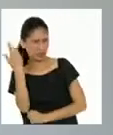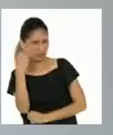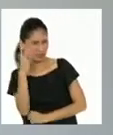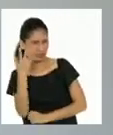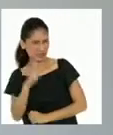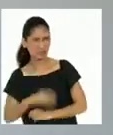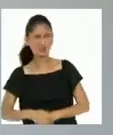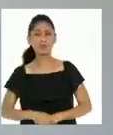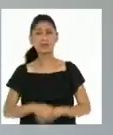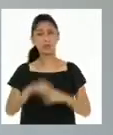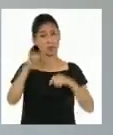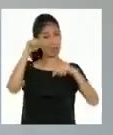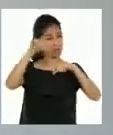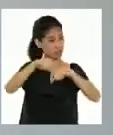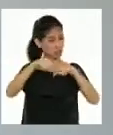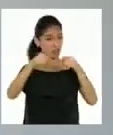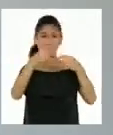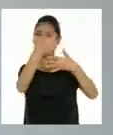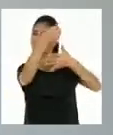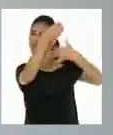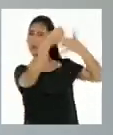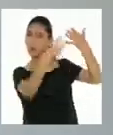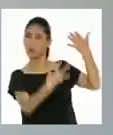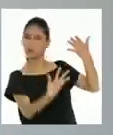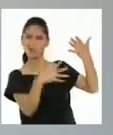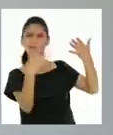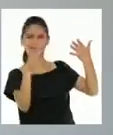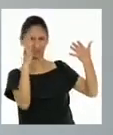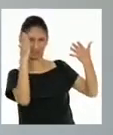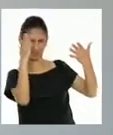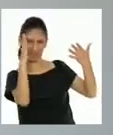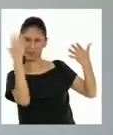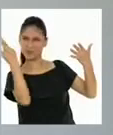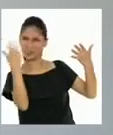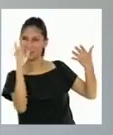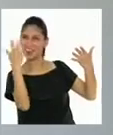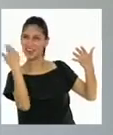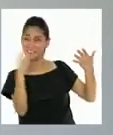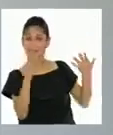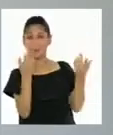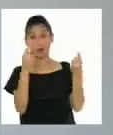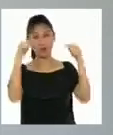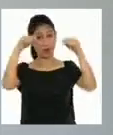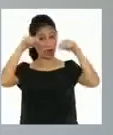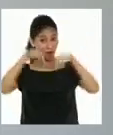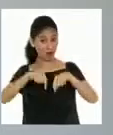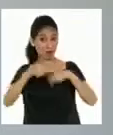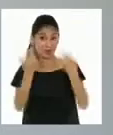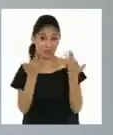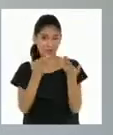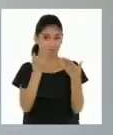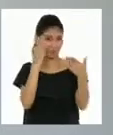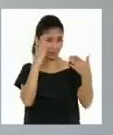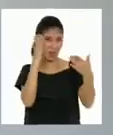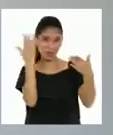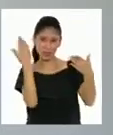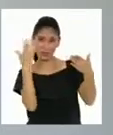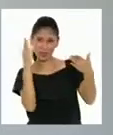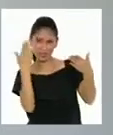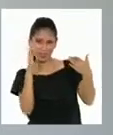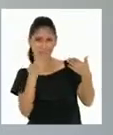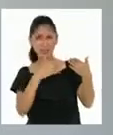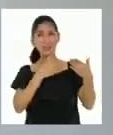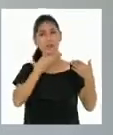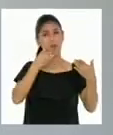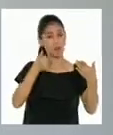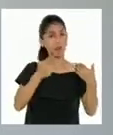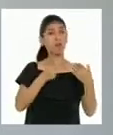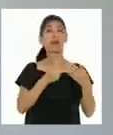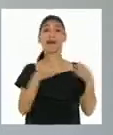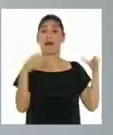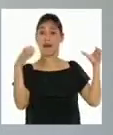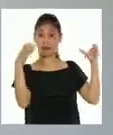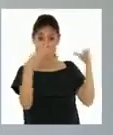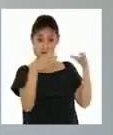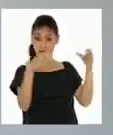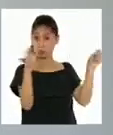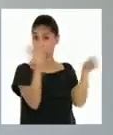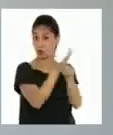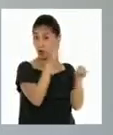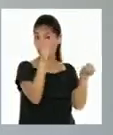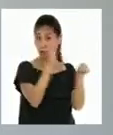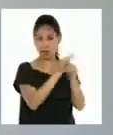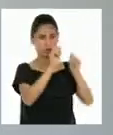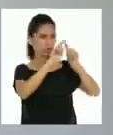cantidad de miembros que la componen. En estos casos, si los tenemos a nuestro alcance, lo más efectivo es entrevistar a la totalidad de la